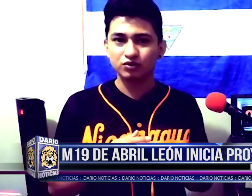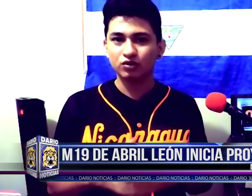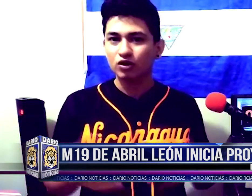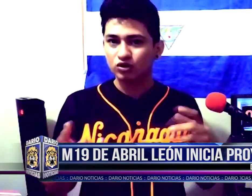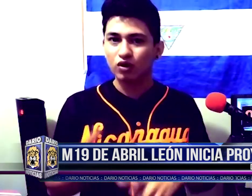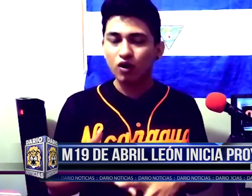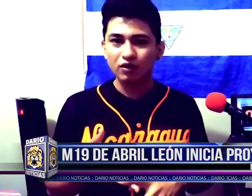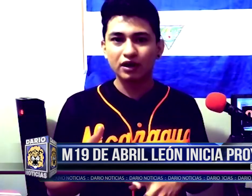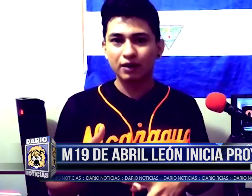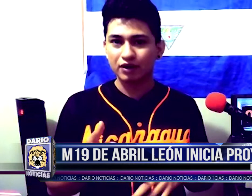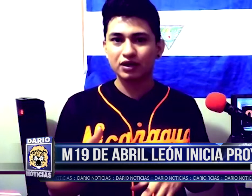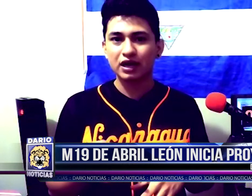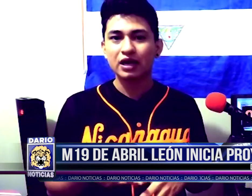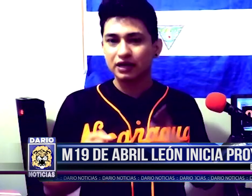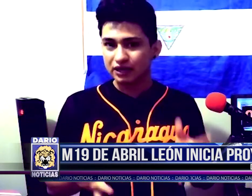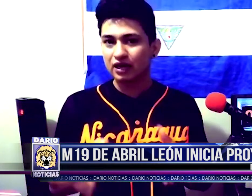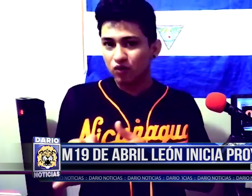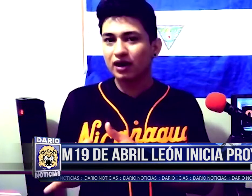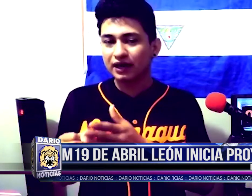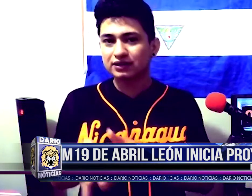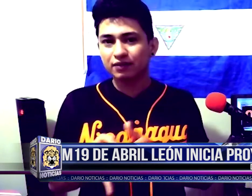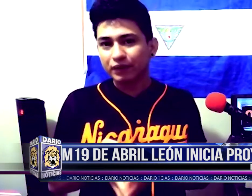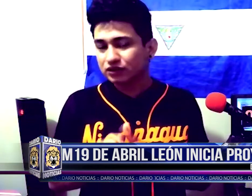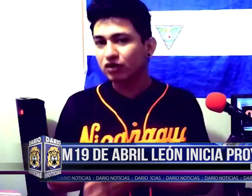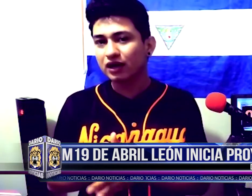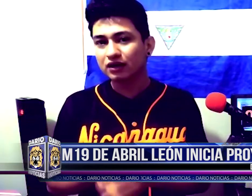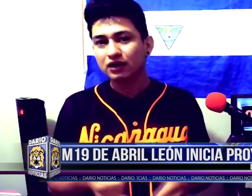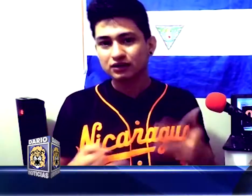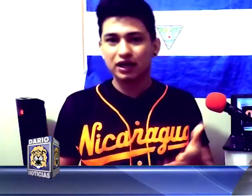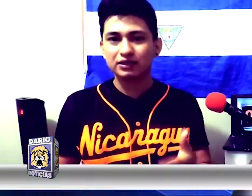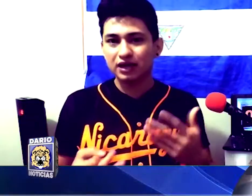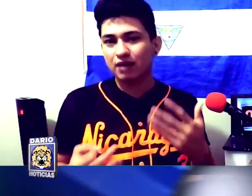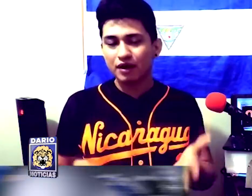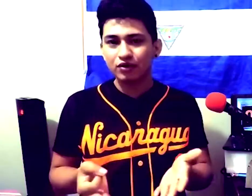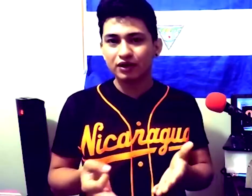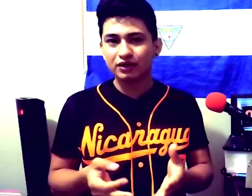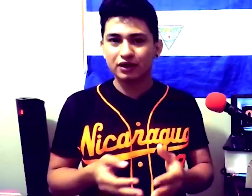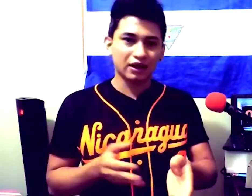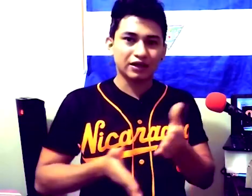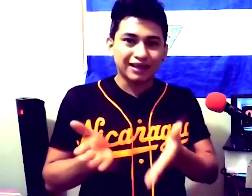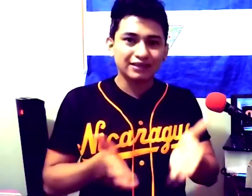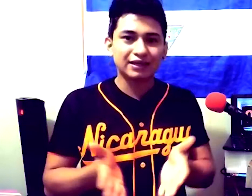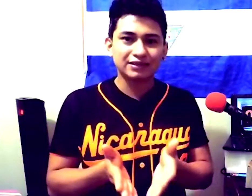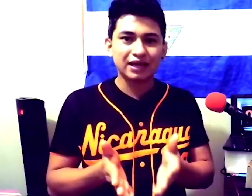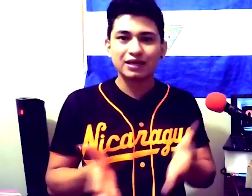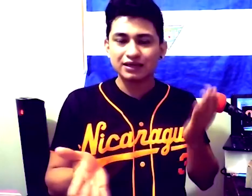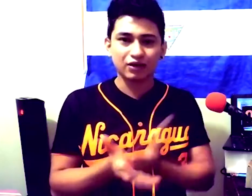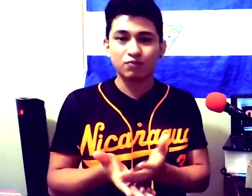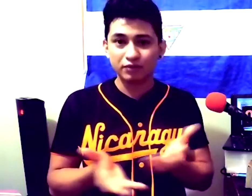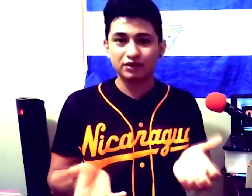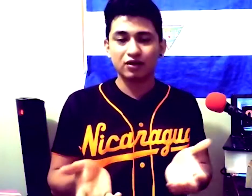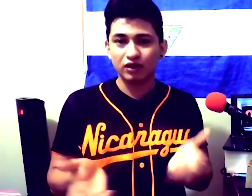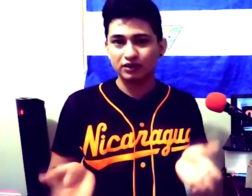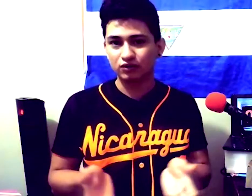con nosotros son jóvenes la mayoría y al igual existen personas ya mayores que están interesadas y